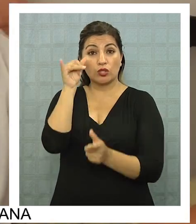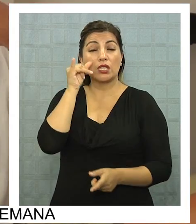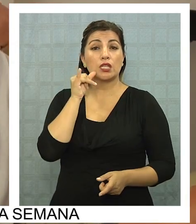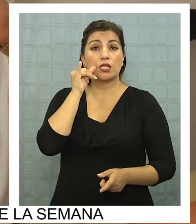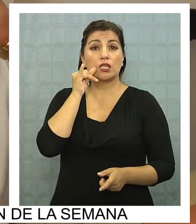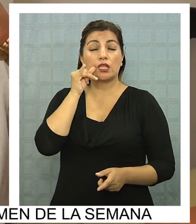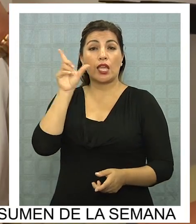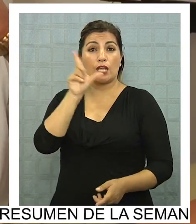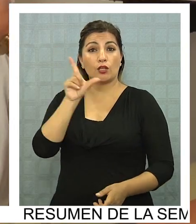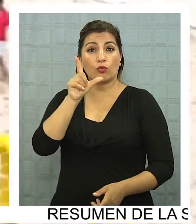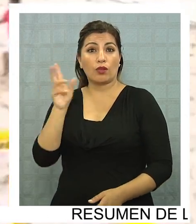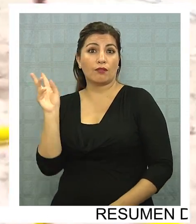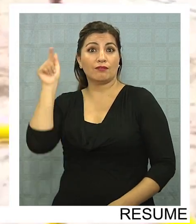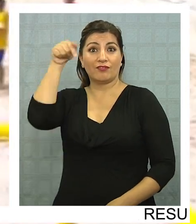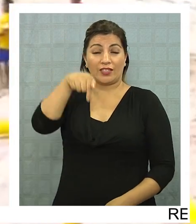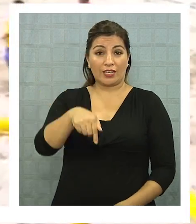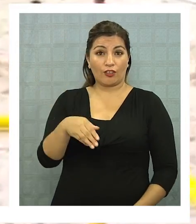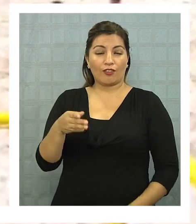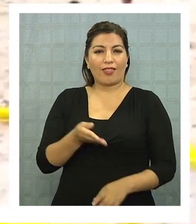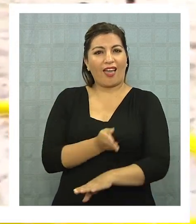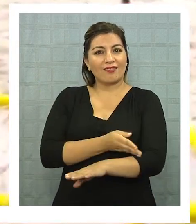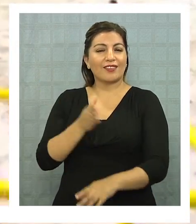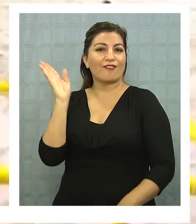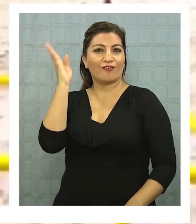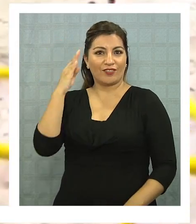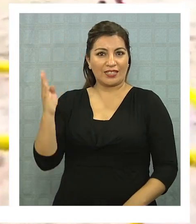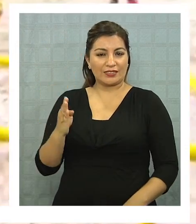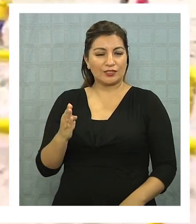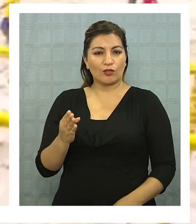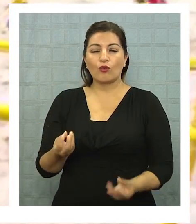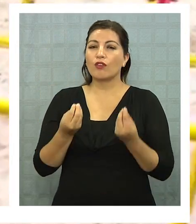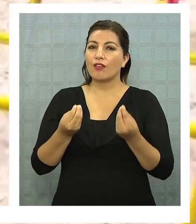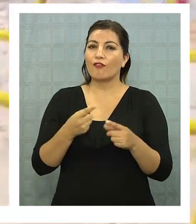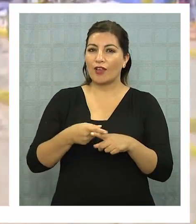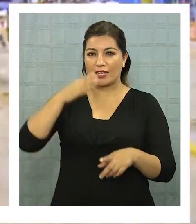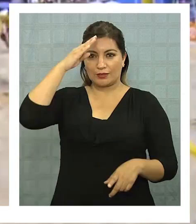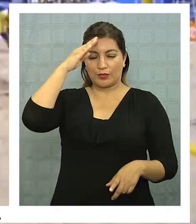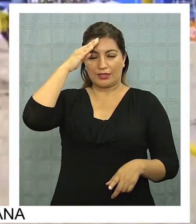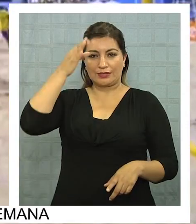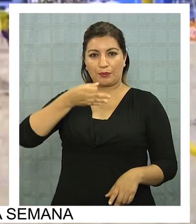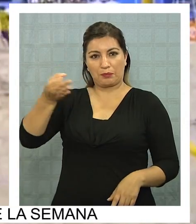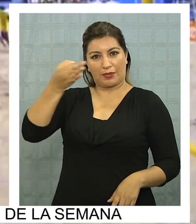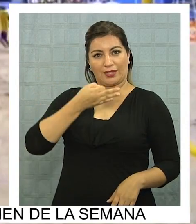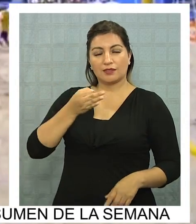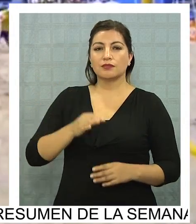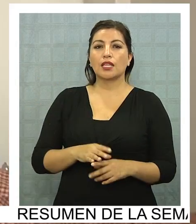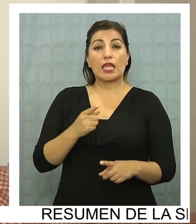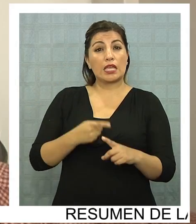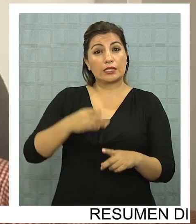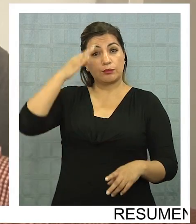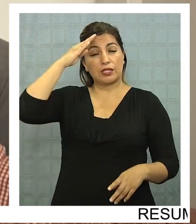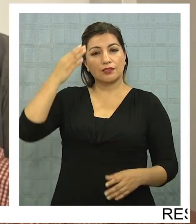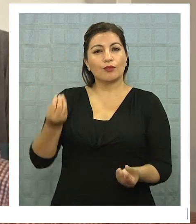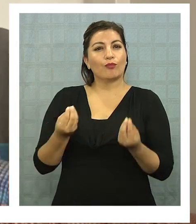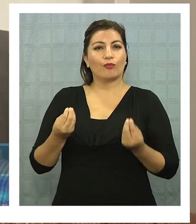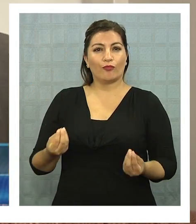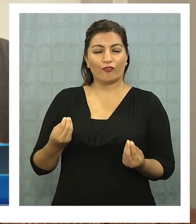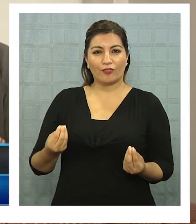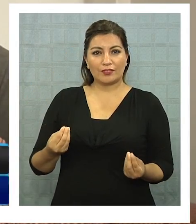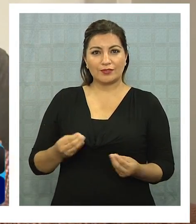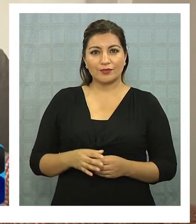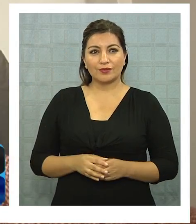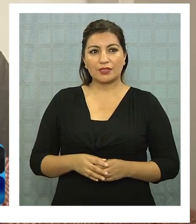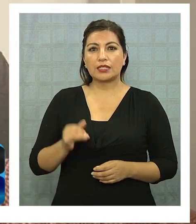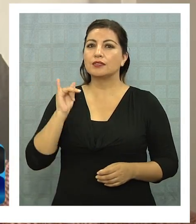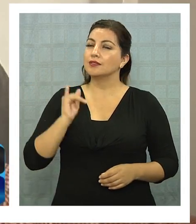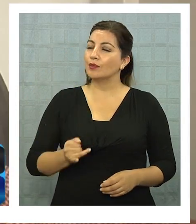iquiqueños regresaron este lunes de Brasil con una rica experiencia, según señalan. Con experiencia fue muy enriquecedora,